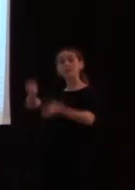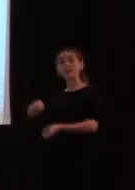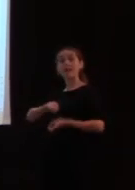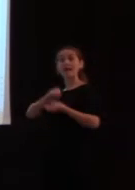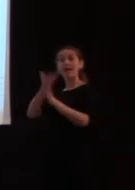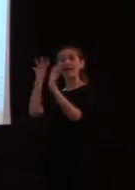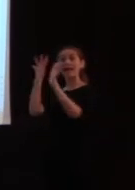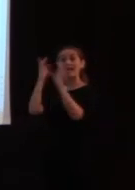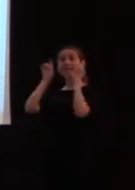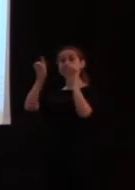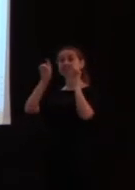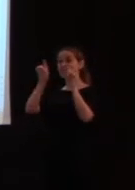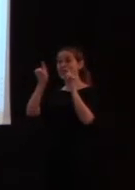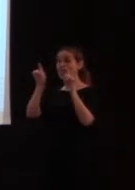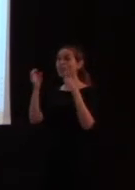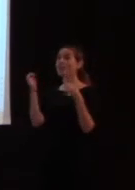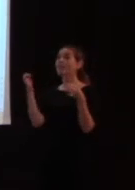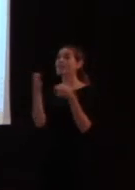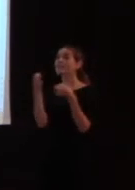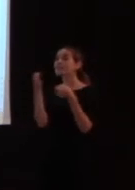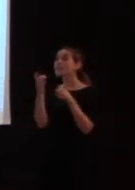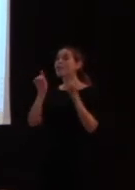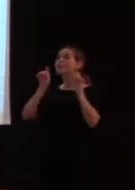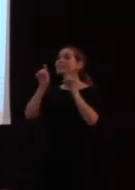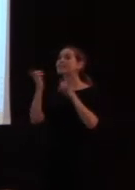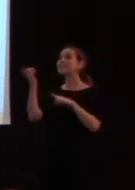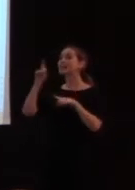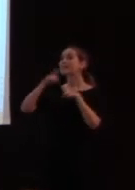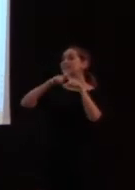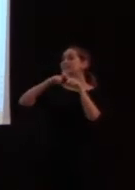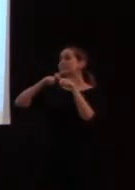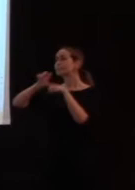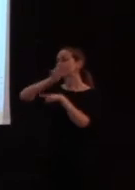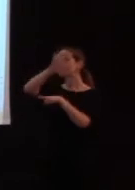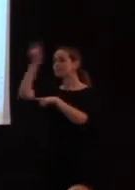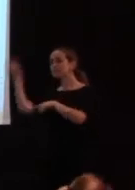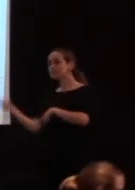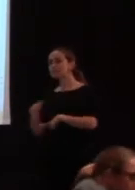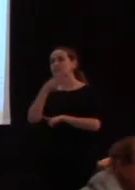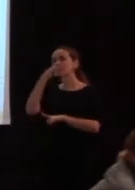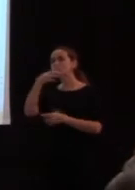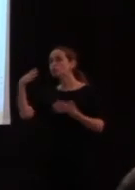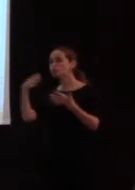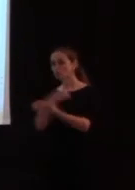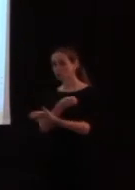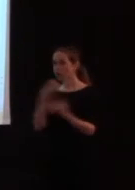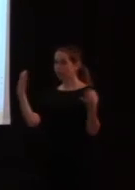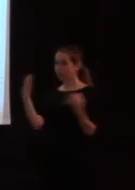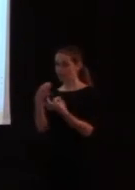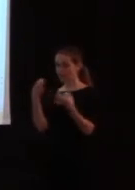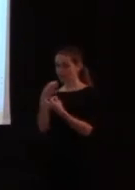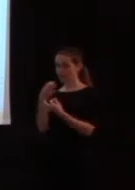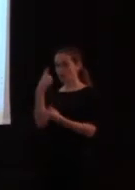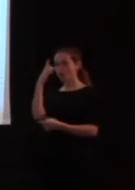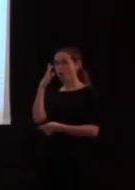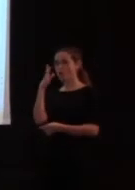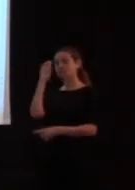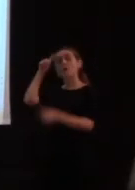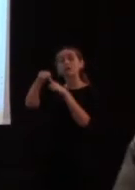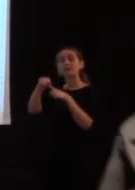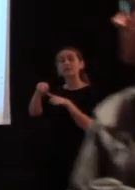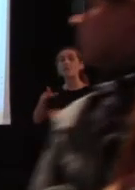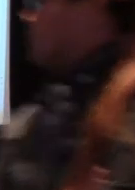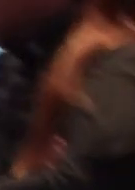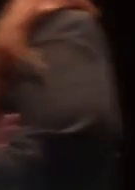tenemos que enseñar los distintos géneros discursivos. Sobre todo saber explicar, saber argumentar,